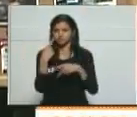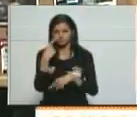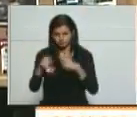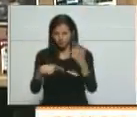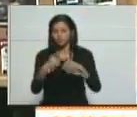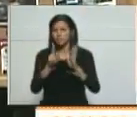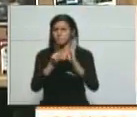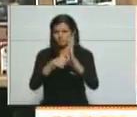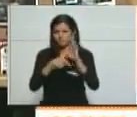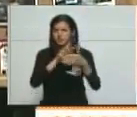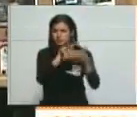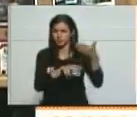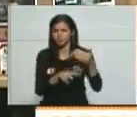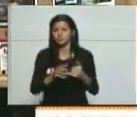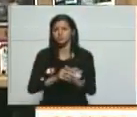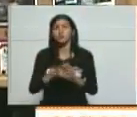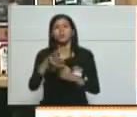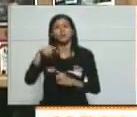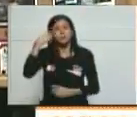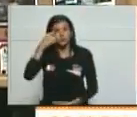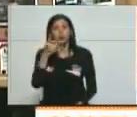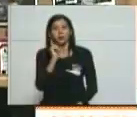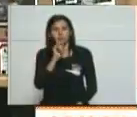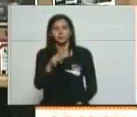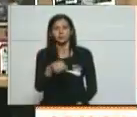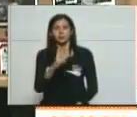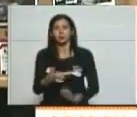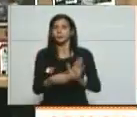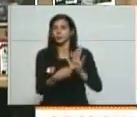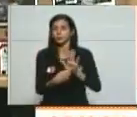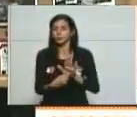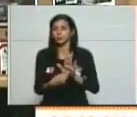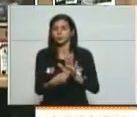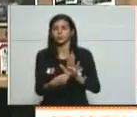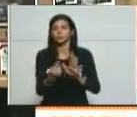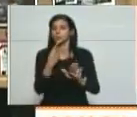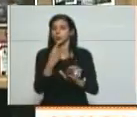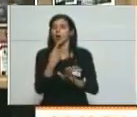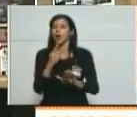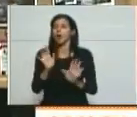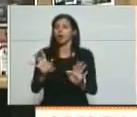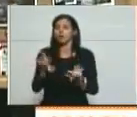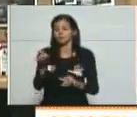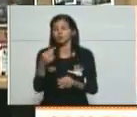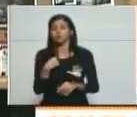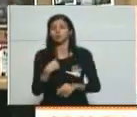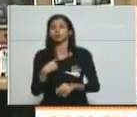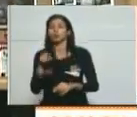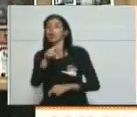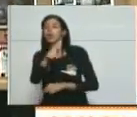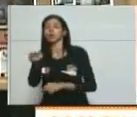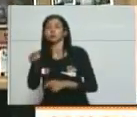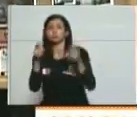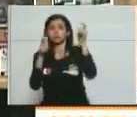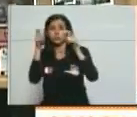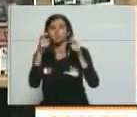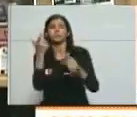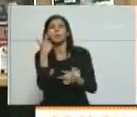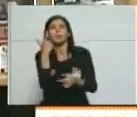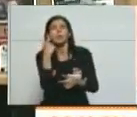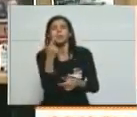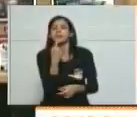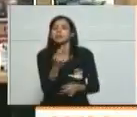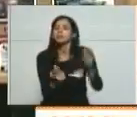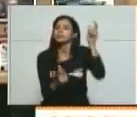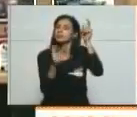ahí y yo estoy obligado a pasarlo. Porque si el argumento es que son chavistas, pues escuchemos a Chávez dar una